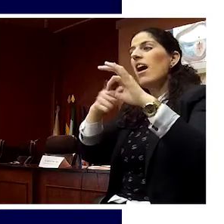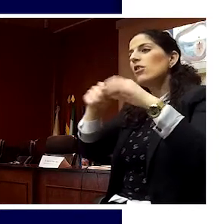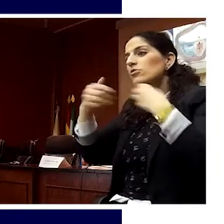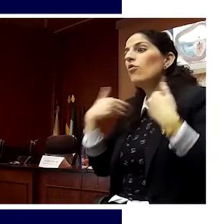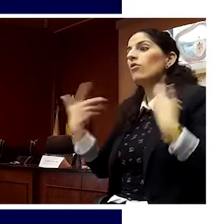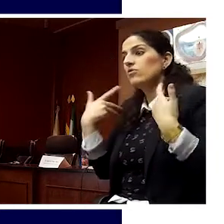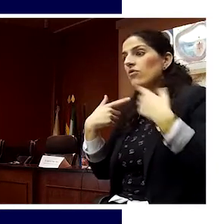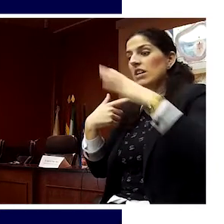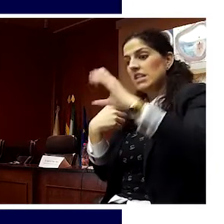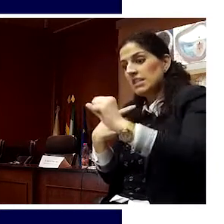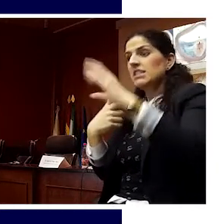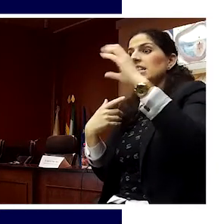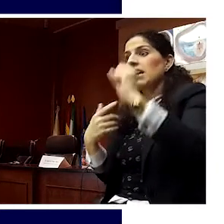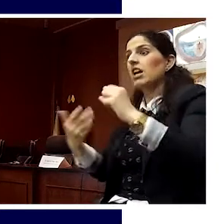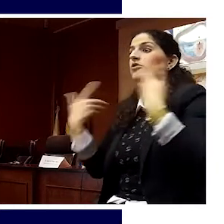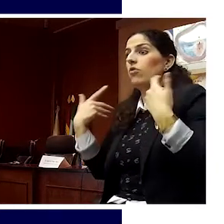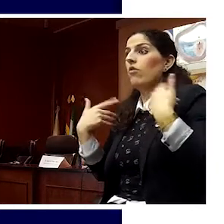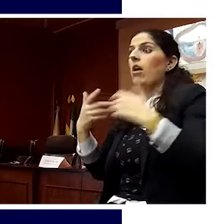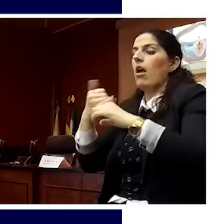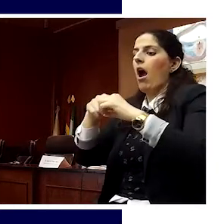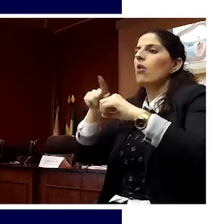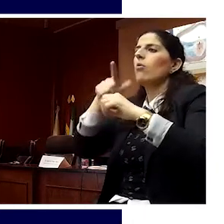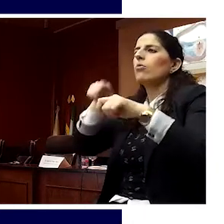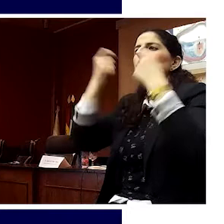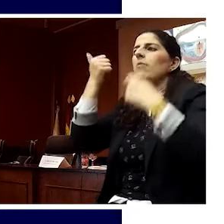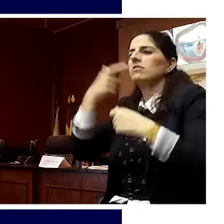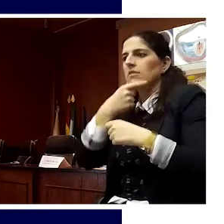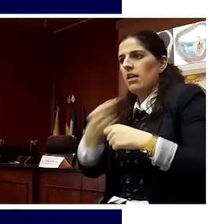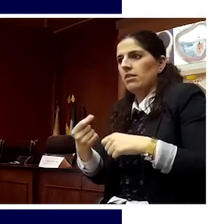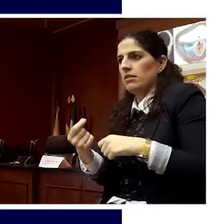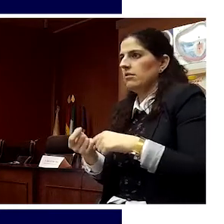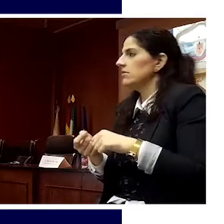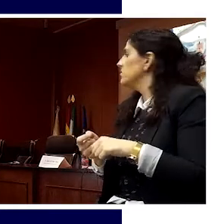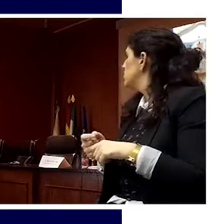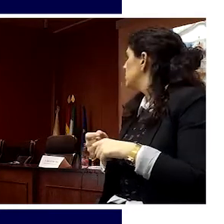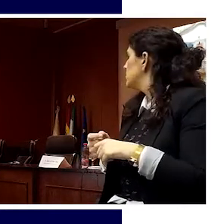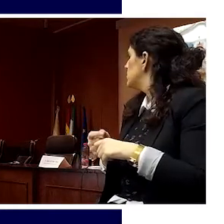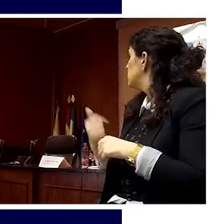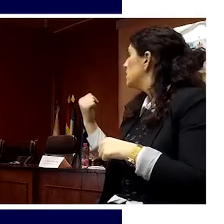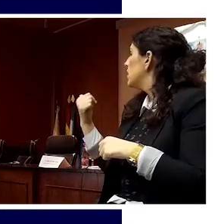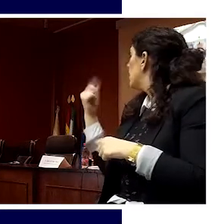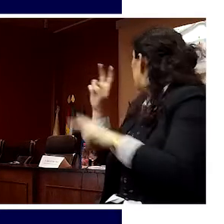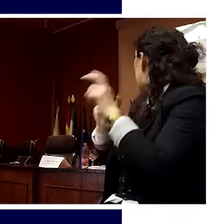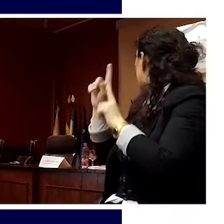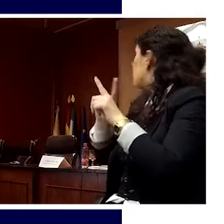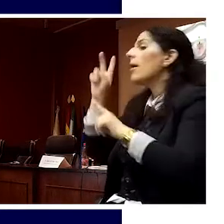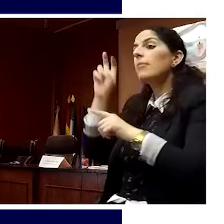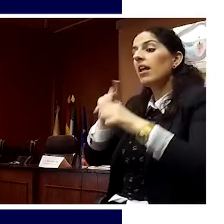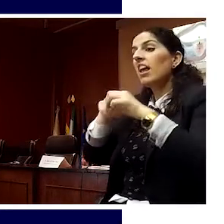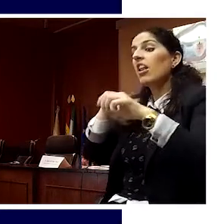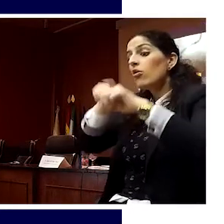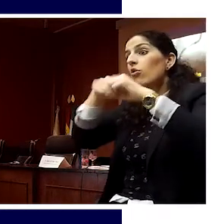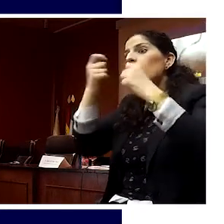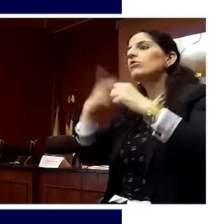el core lipídico y la rotura de la placa que origina trombosis e incluso la posibilidad de